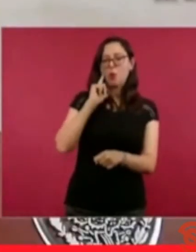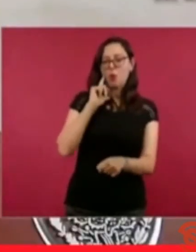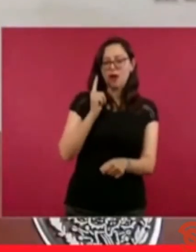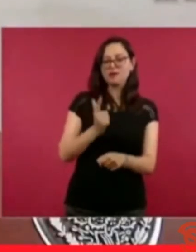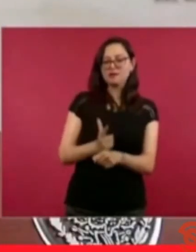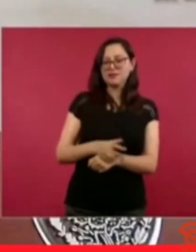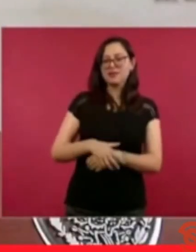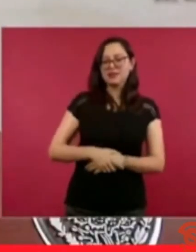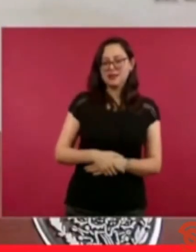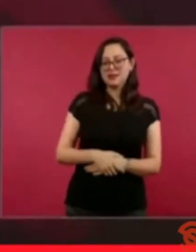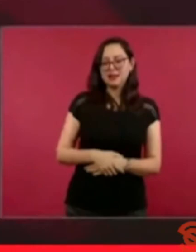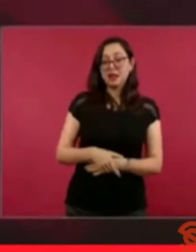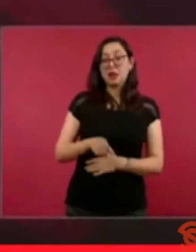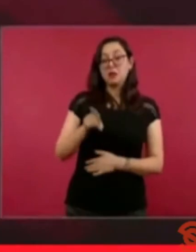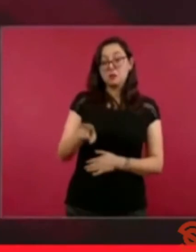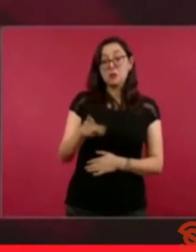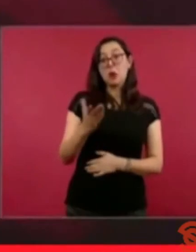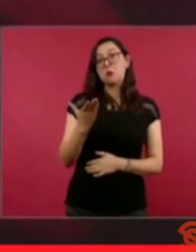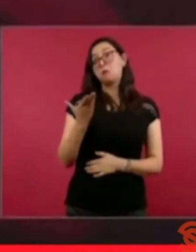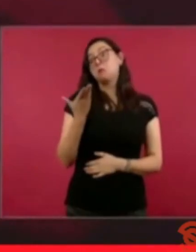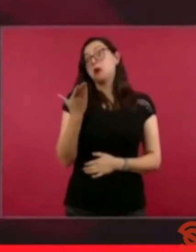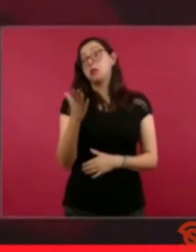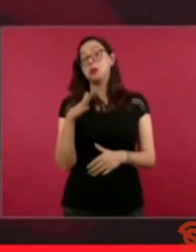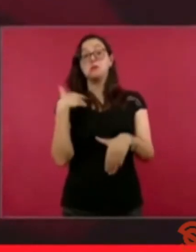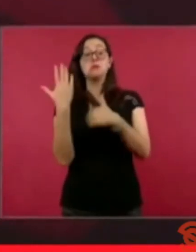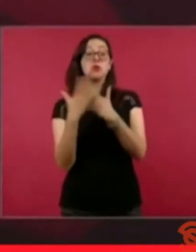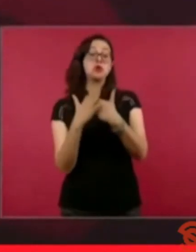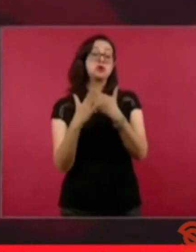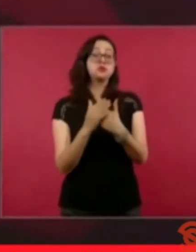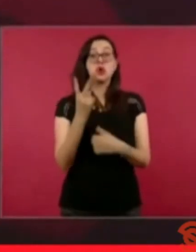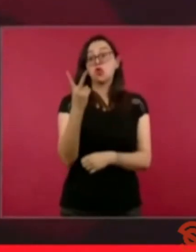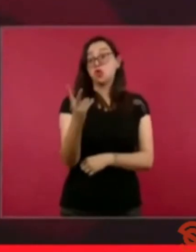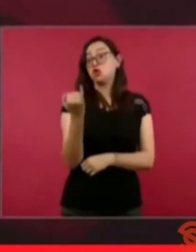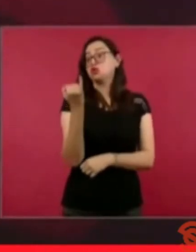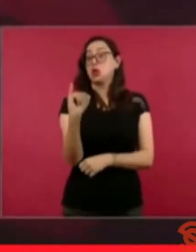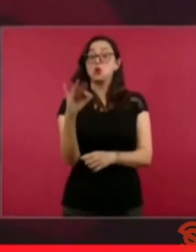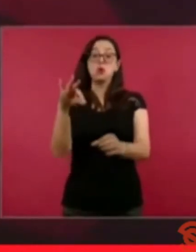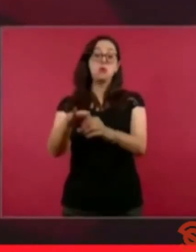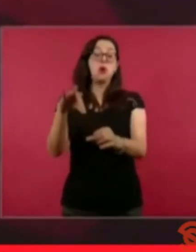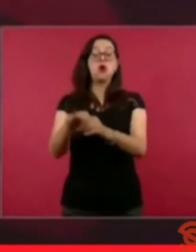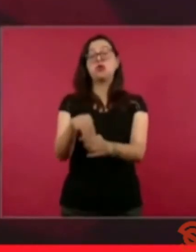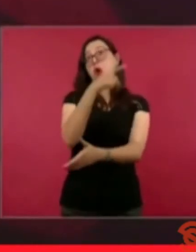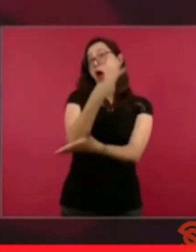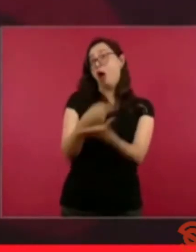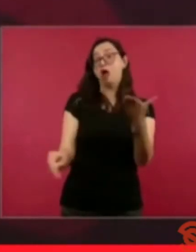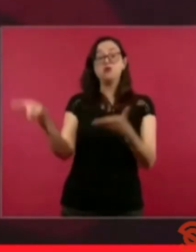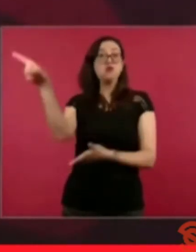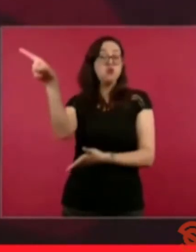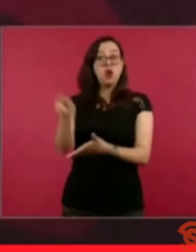pedir que se anulen las elecciones, porque son capaces,